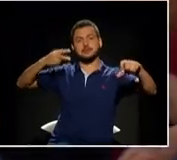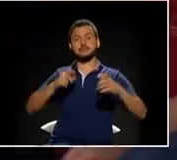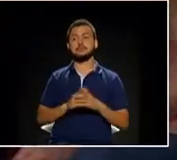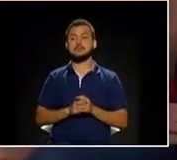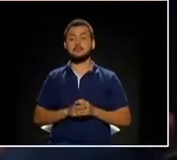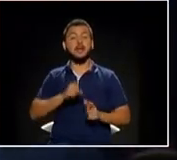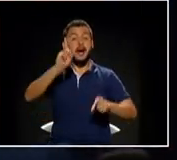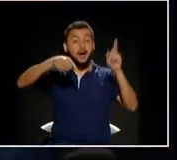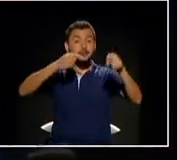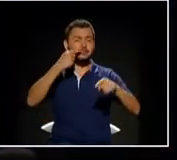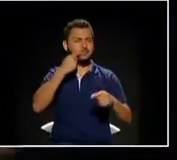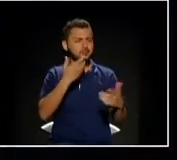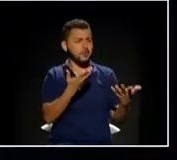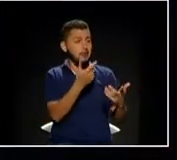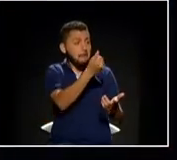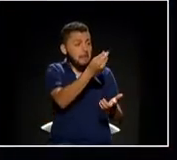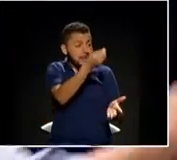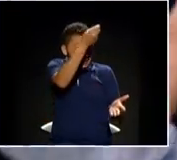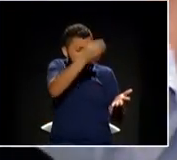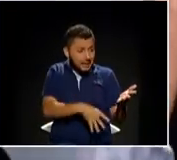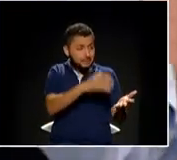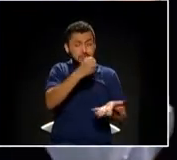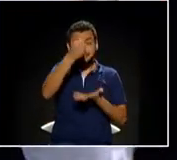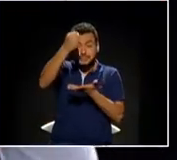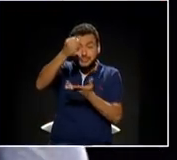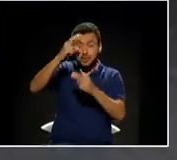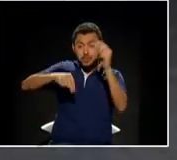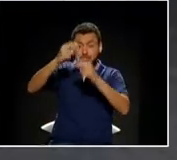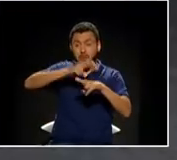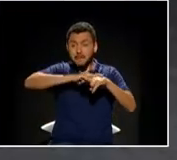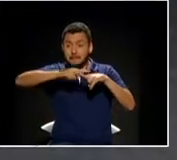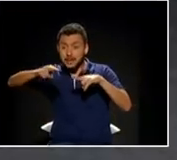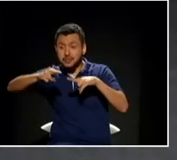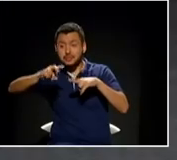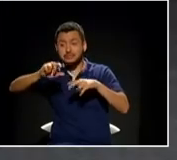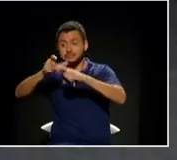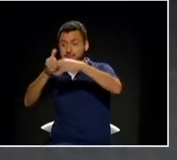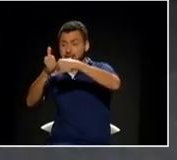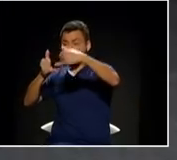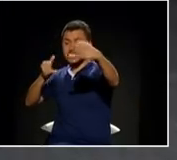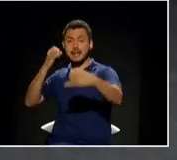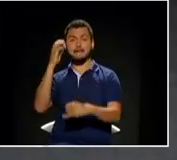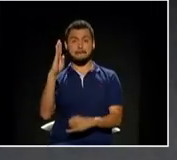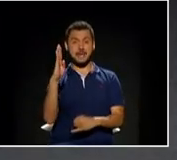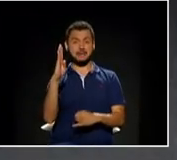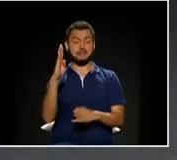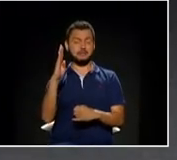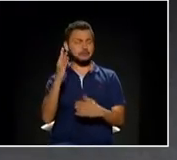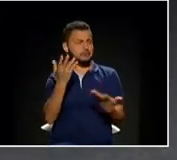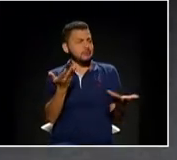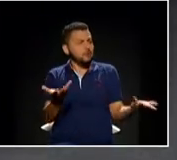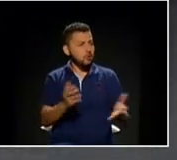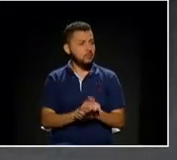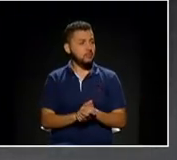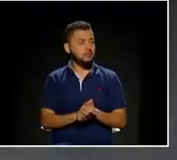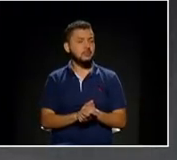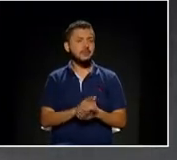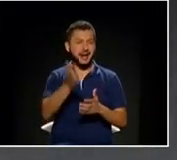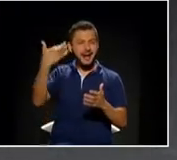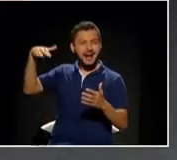los setentas y en los 80s cuando nosotros construimos el metro de medellín y lo empezamos a pensar y asumir cuánta plata había